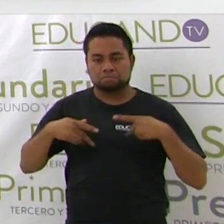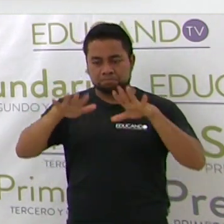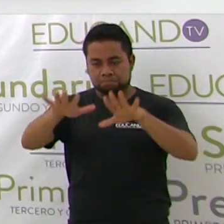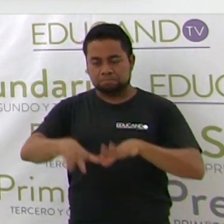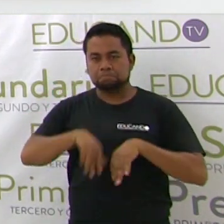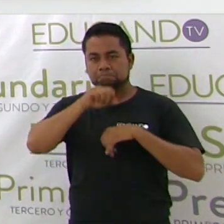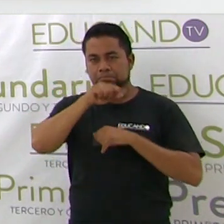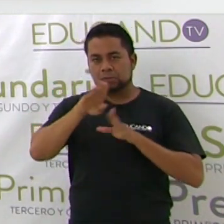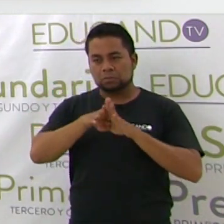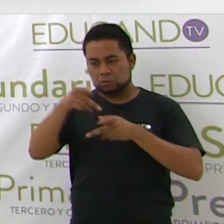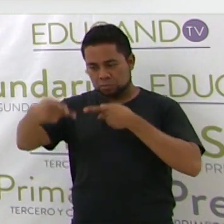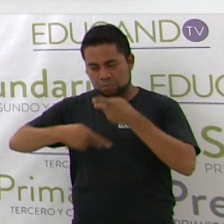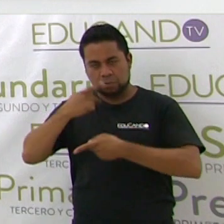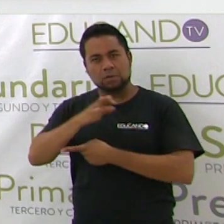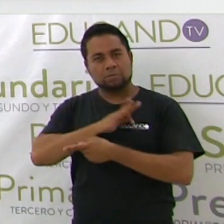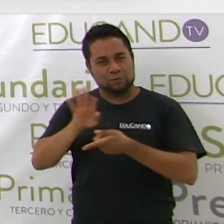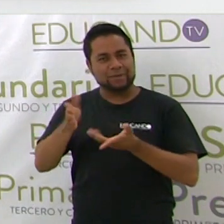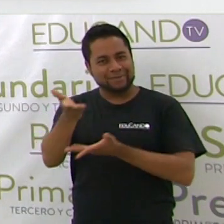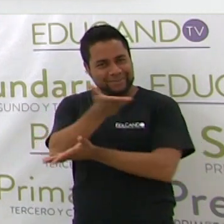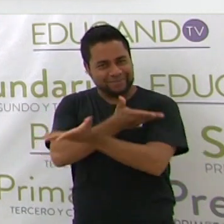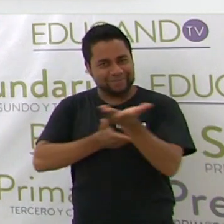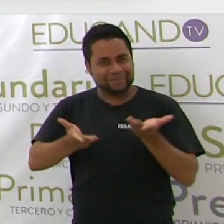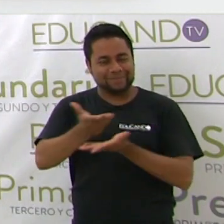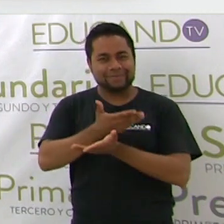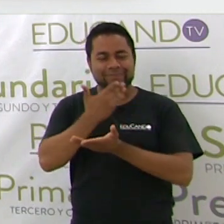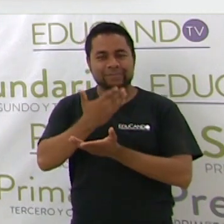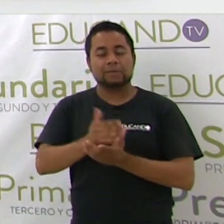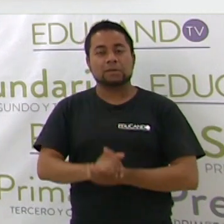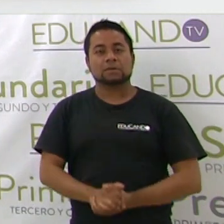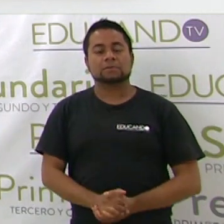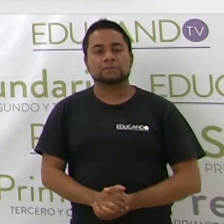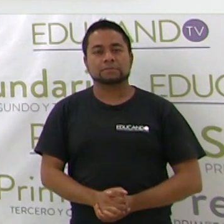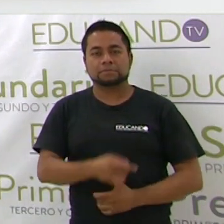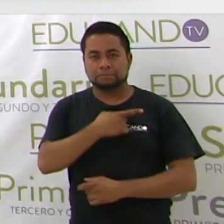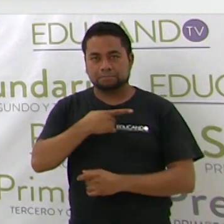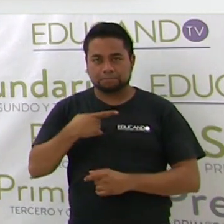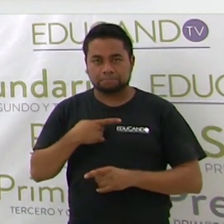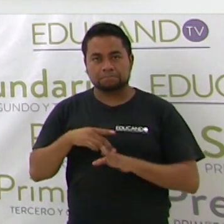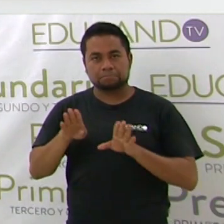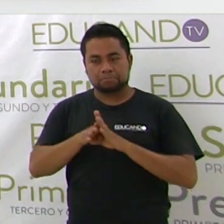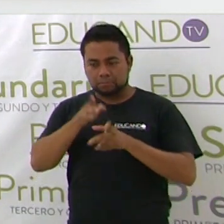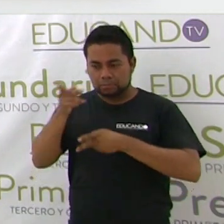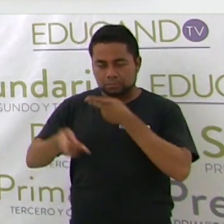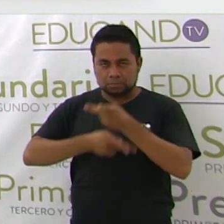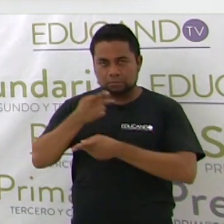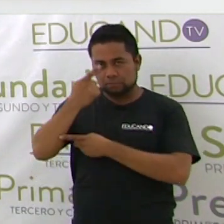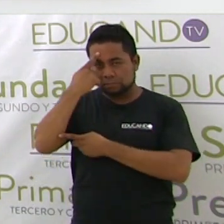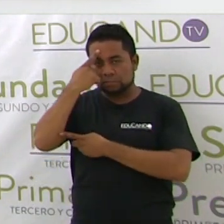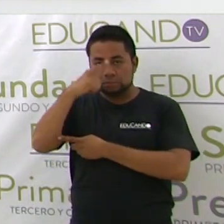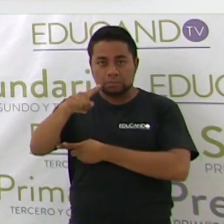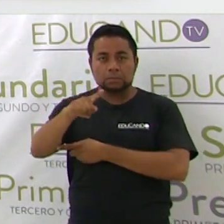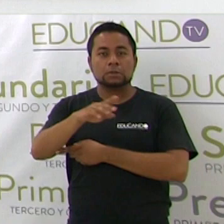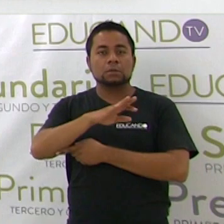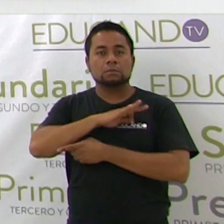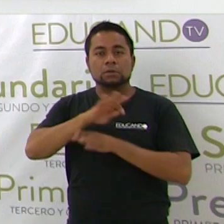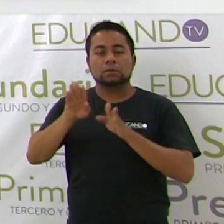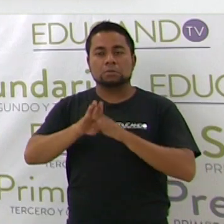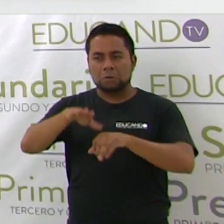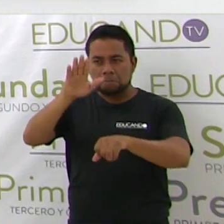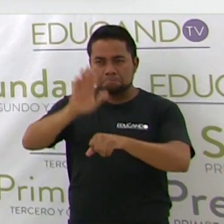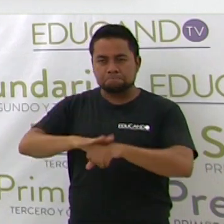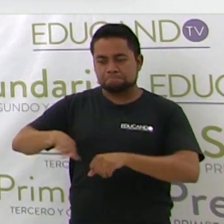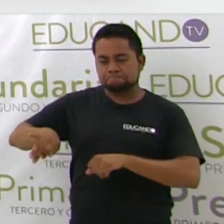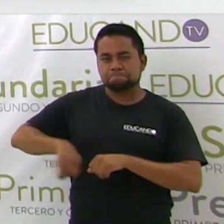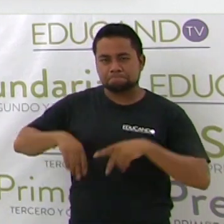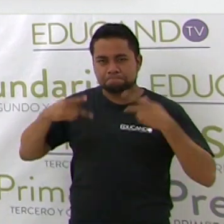también puede hacer preguntas. Bueno, entonces hay que presentar preguntas para poder despertar el